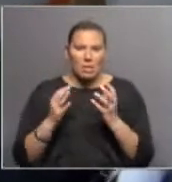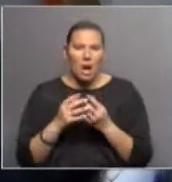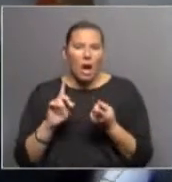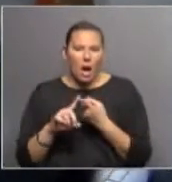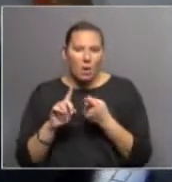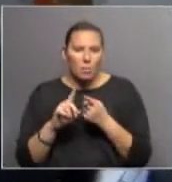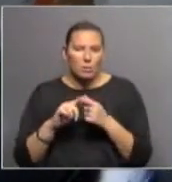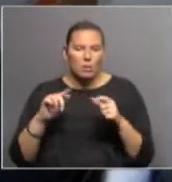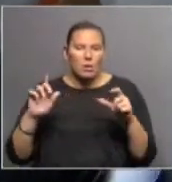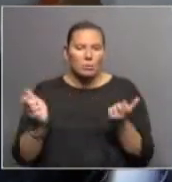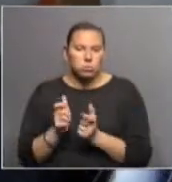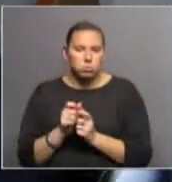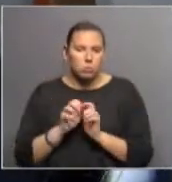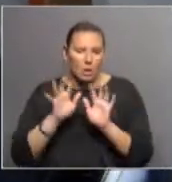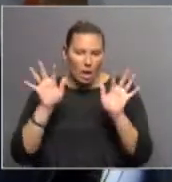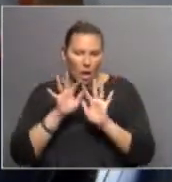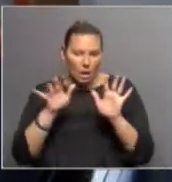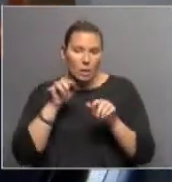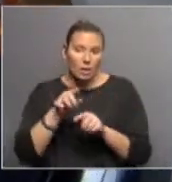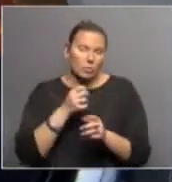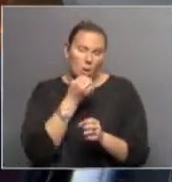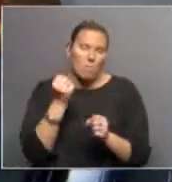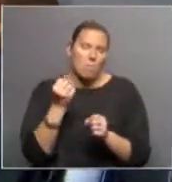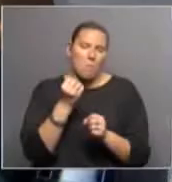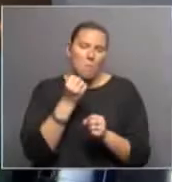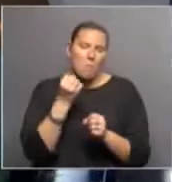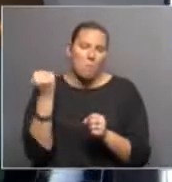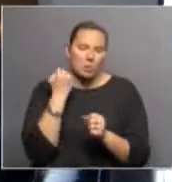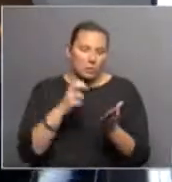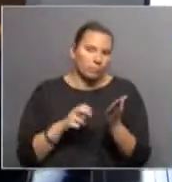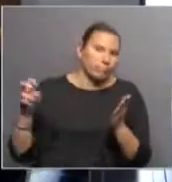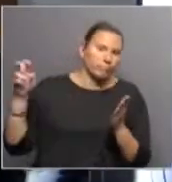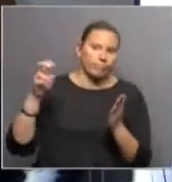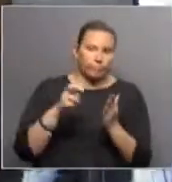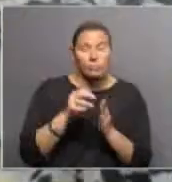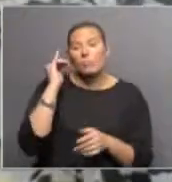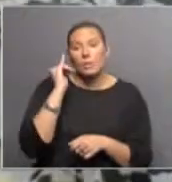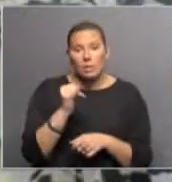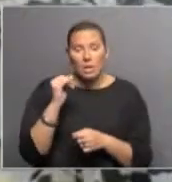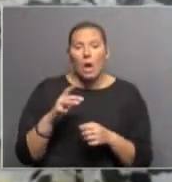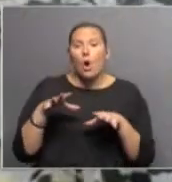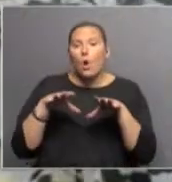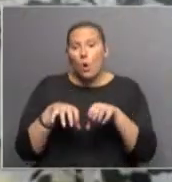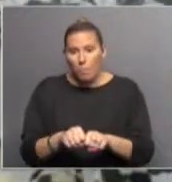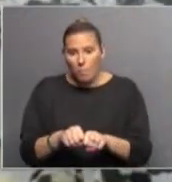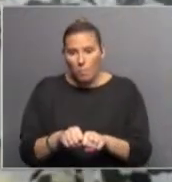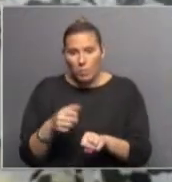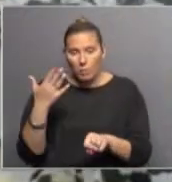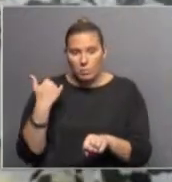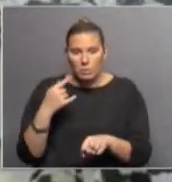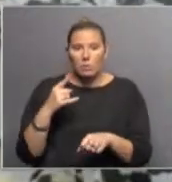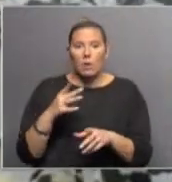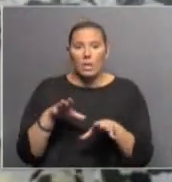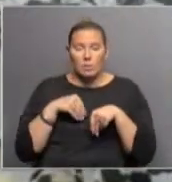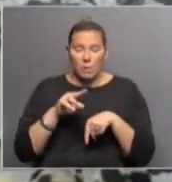acuerdos de reducción de emisiones. Con esto estamos dando un paso bárbaro. Sí, la verdad que sí. En los compromisos que tenemos hoy asumidos